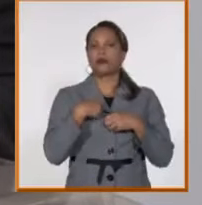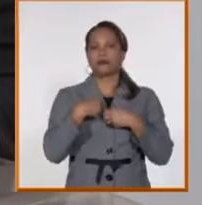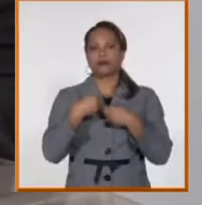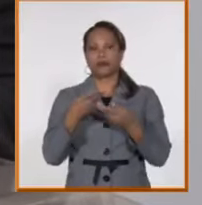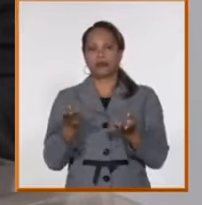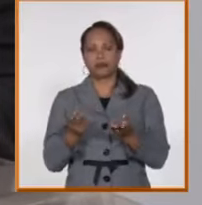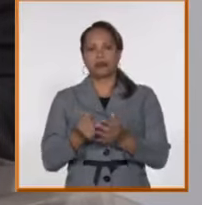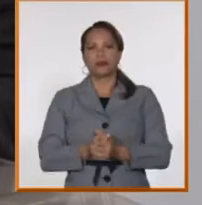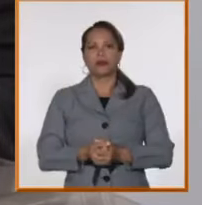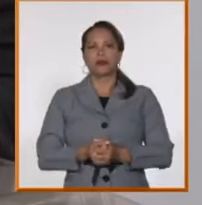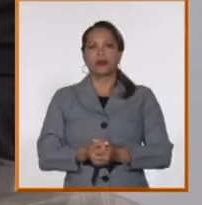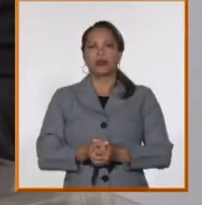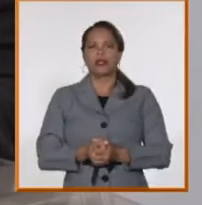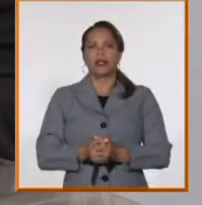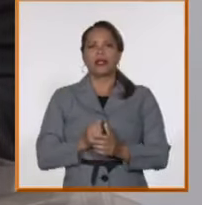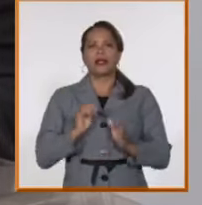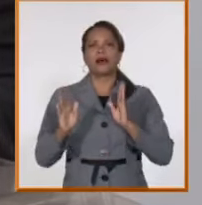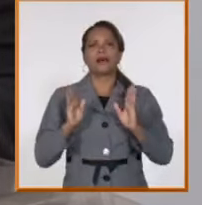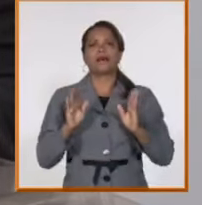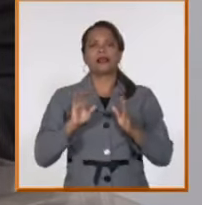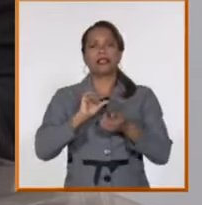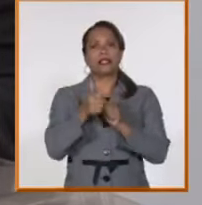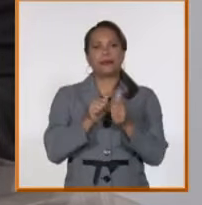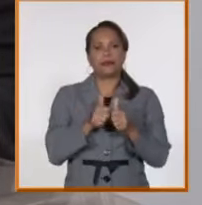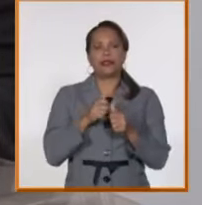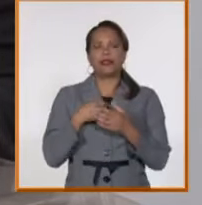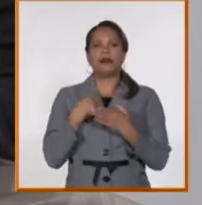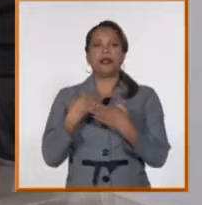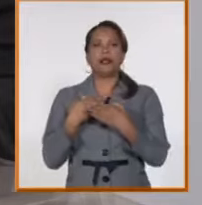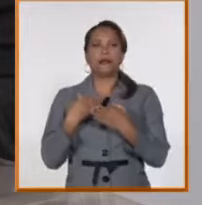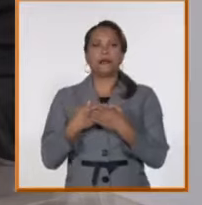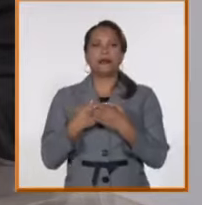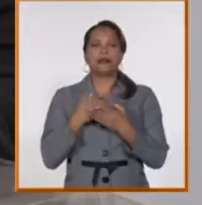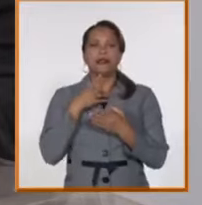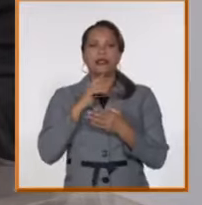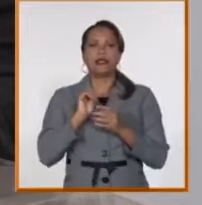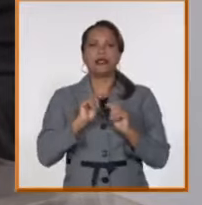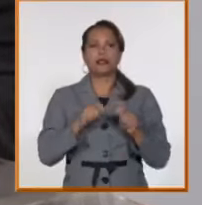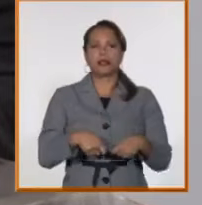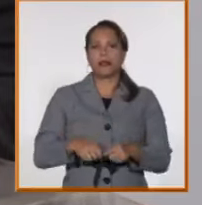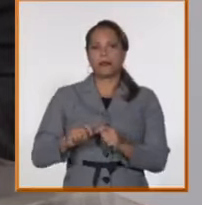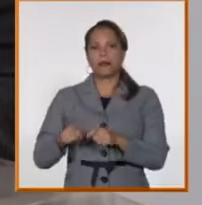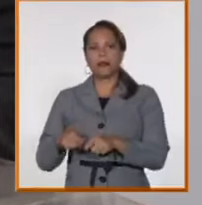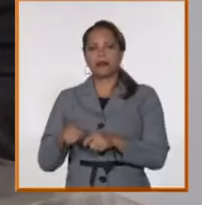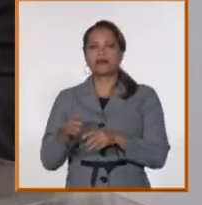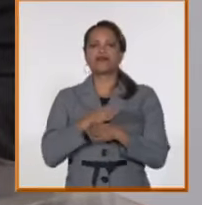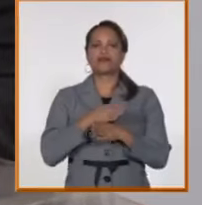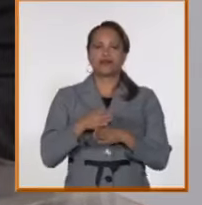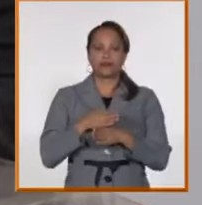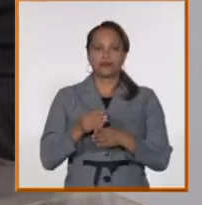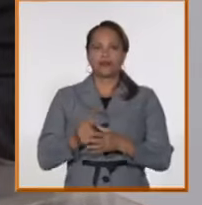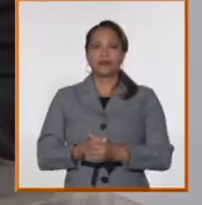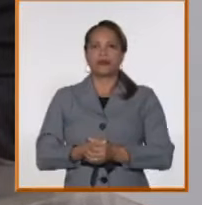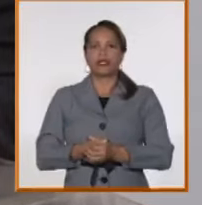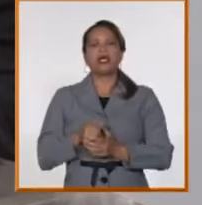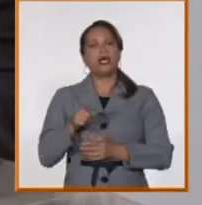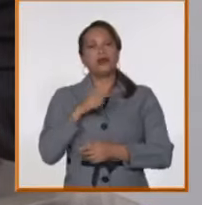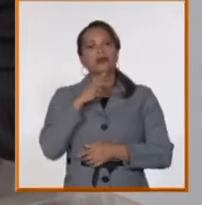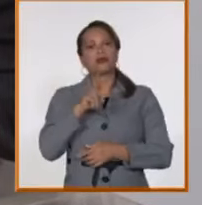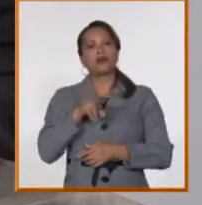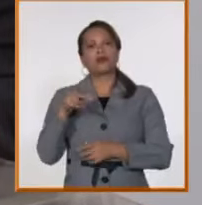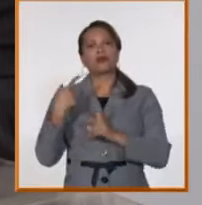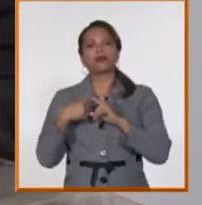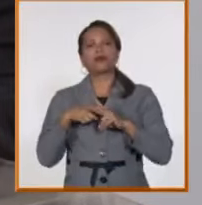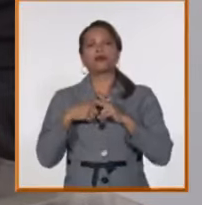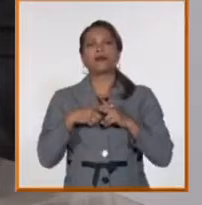más reciente la industria deportiva tenemos la industria de talabartería y esto realmente ha permitido una solución más para